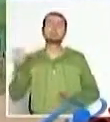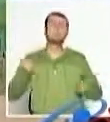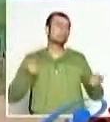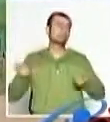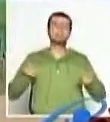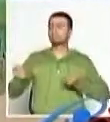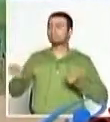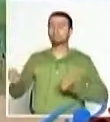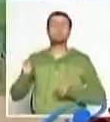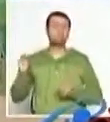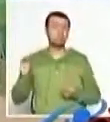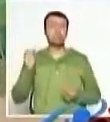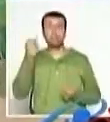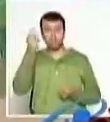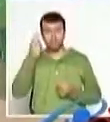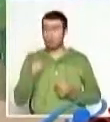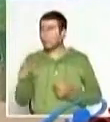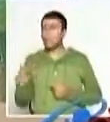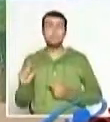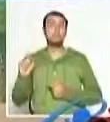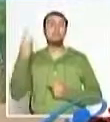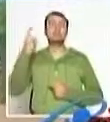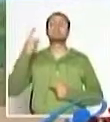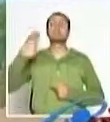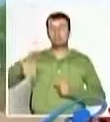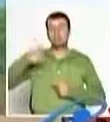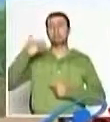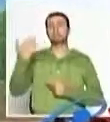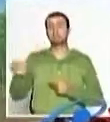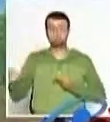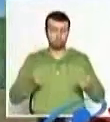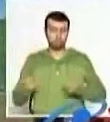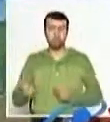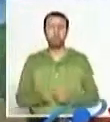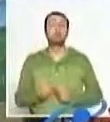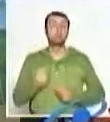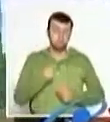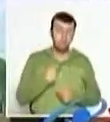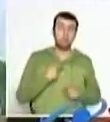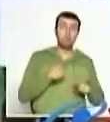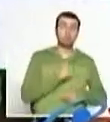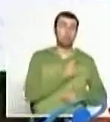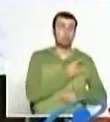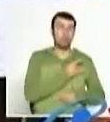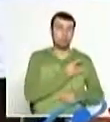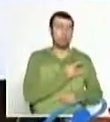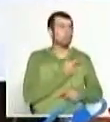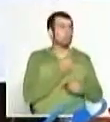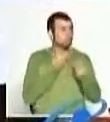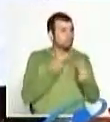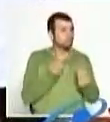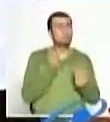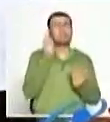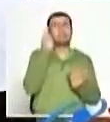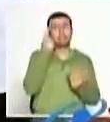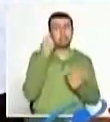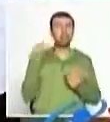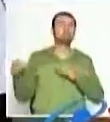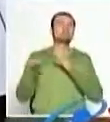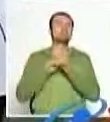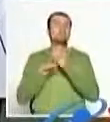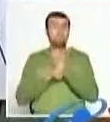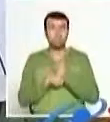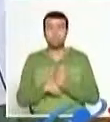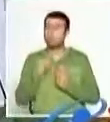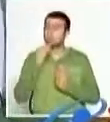el oficio. No lo entendí yo que estuve en una universidad tantos años. Y uno se pregunta, ¿cómo llega el paciente con un proceso